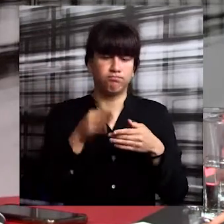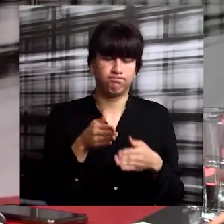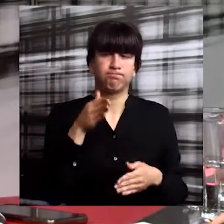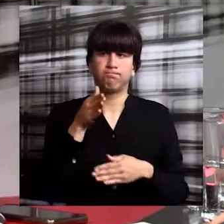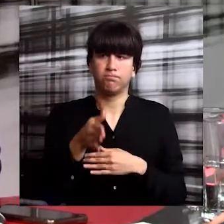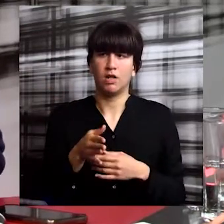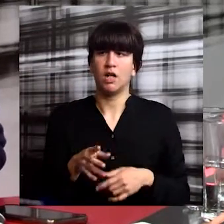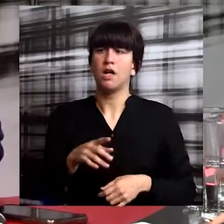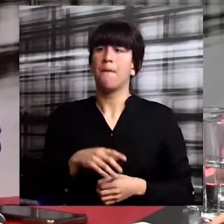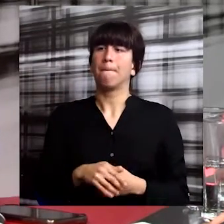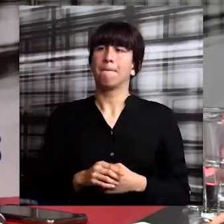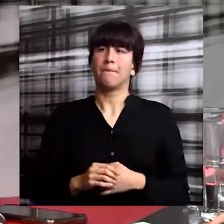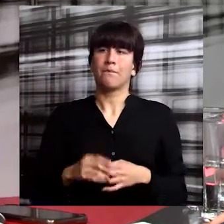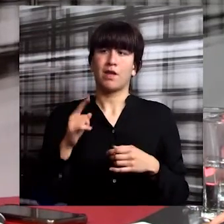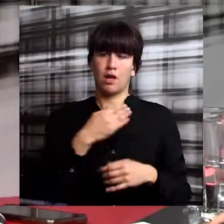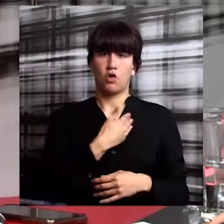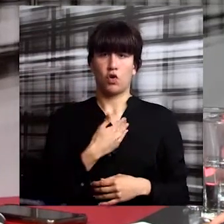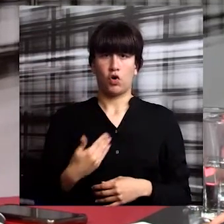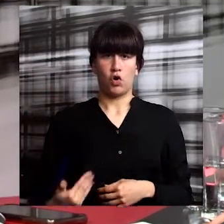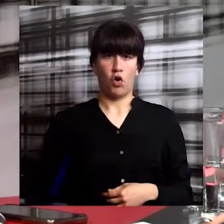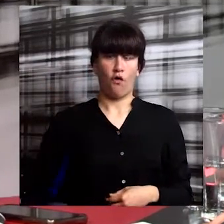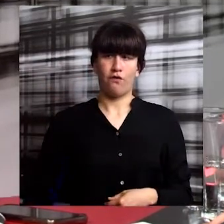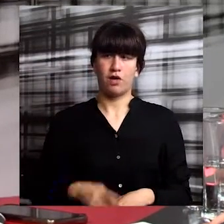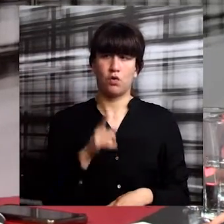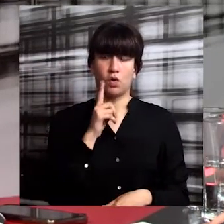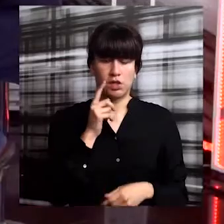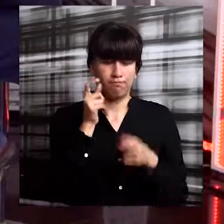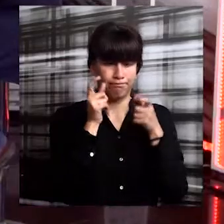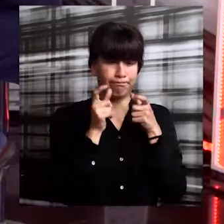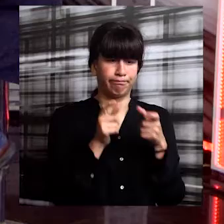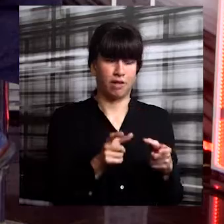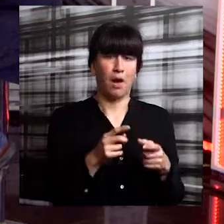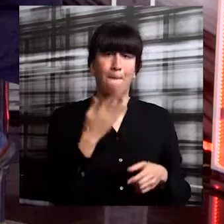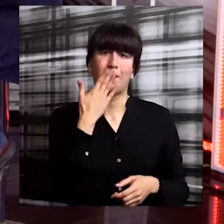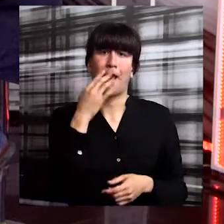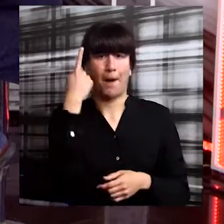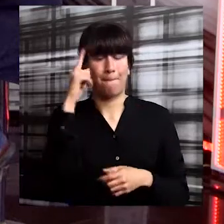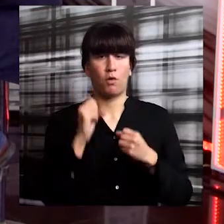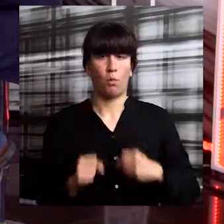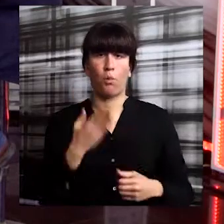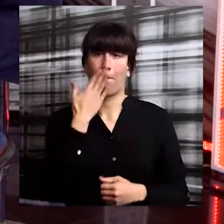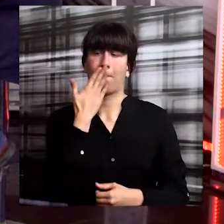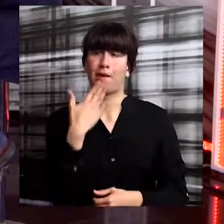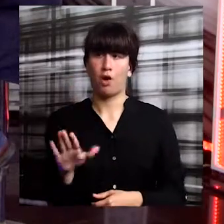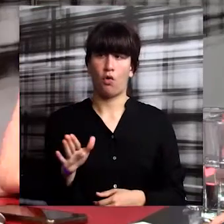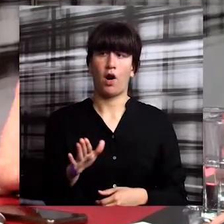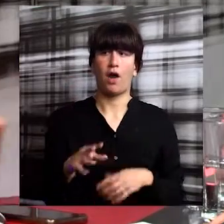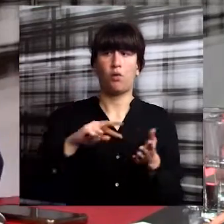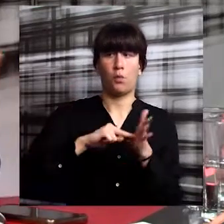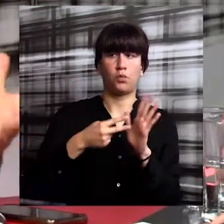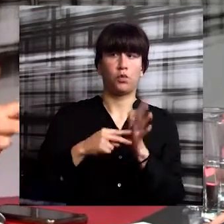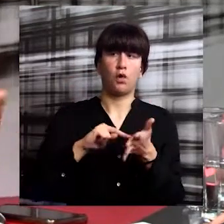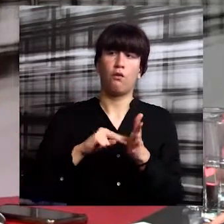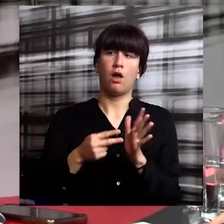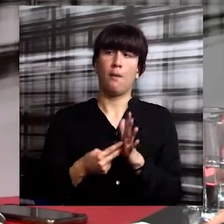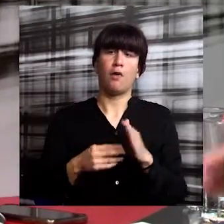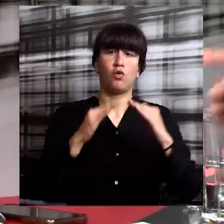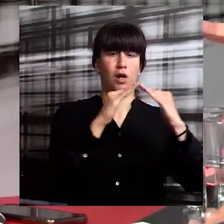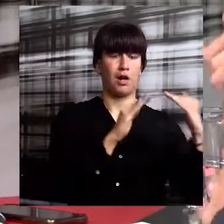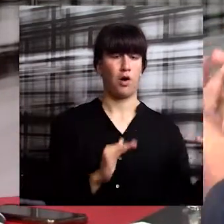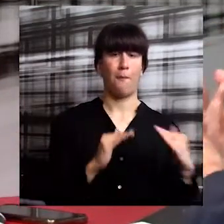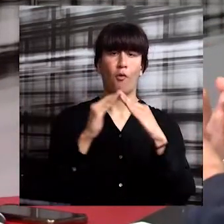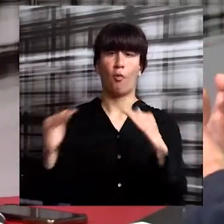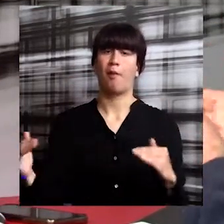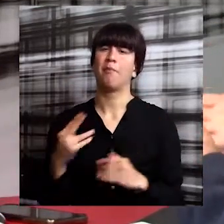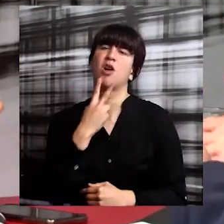en aquellas partidas que uno quiere que el gobierno privilegie para poder solucionar algún problema, por ejemplo, como el problema de la vivienda o de los campamentos que